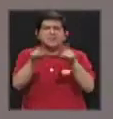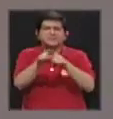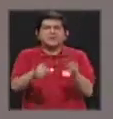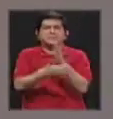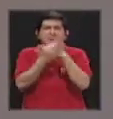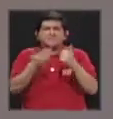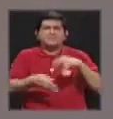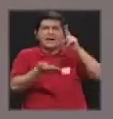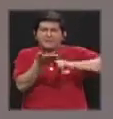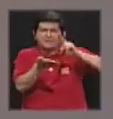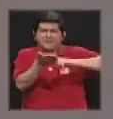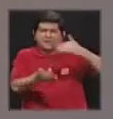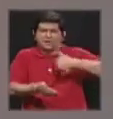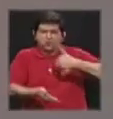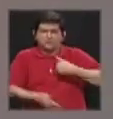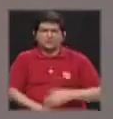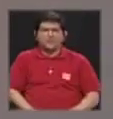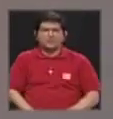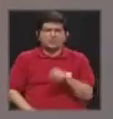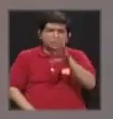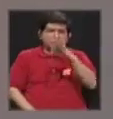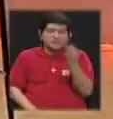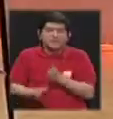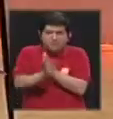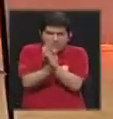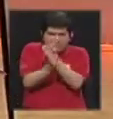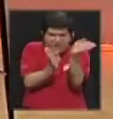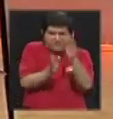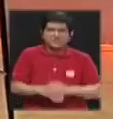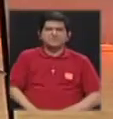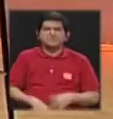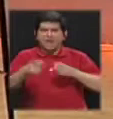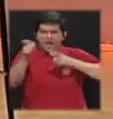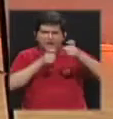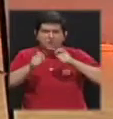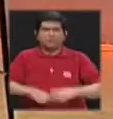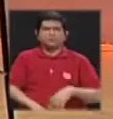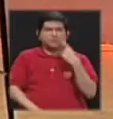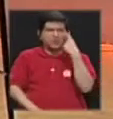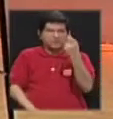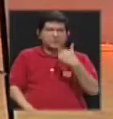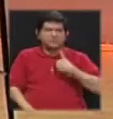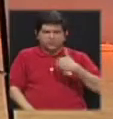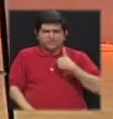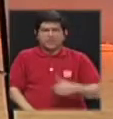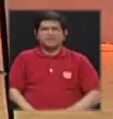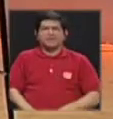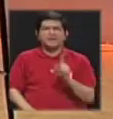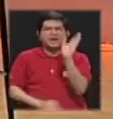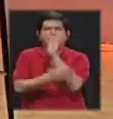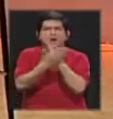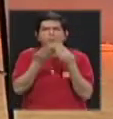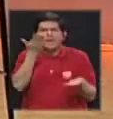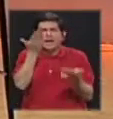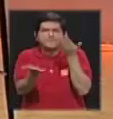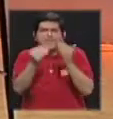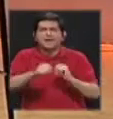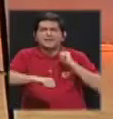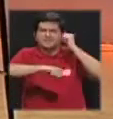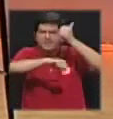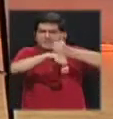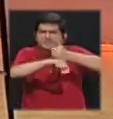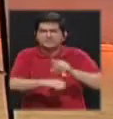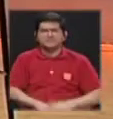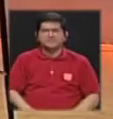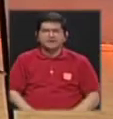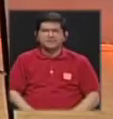parte del contrato, ¿verdad? Uh-huh. Para desviar un poco el control y la fiscalización que debe hacer. En alguna parte se detalla